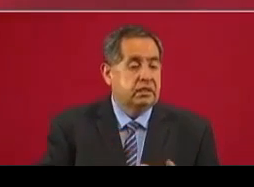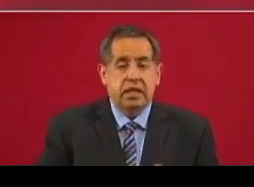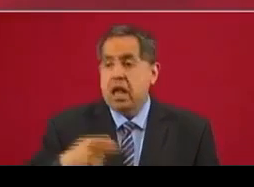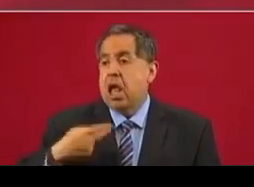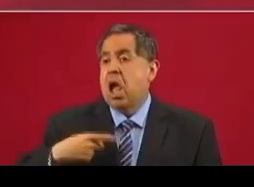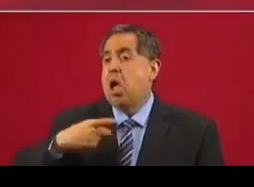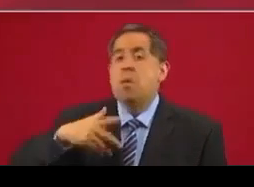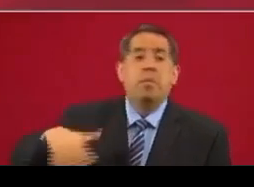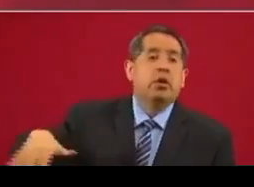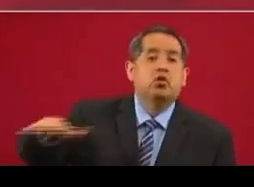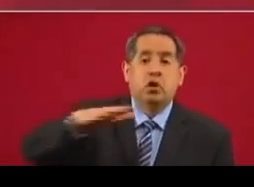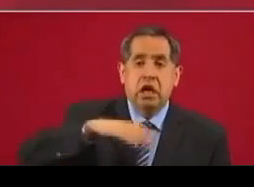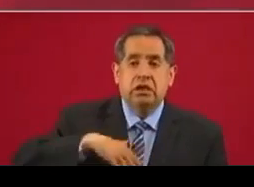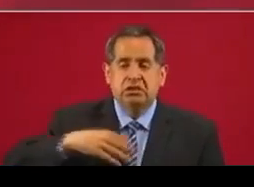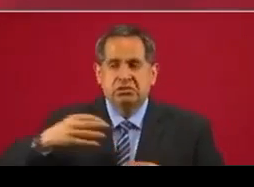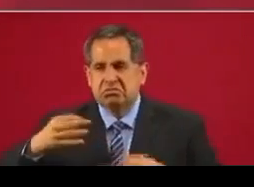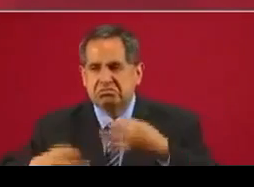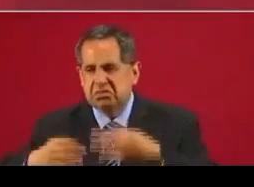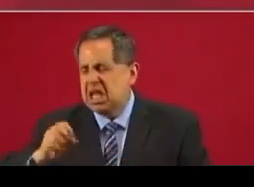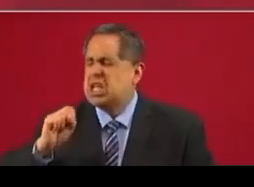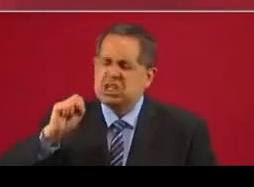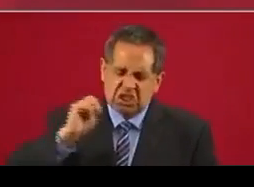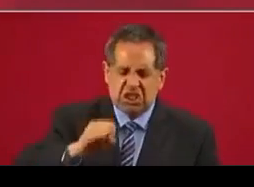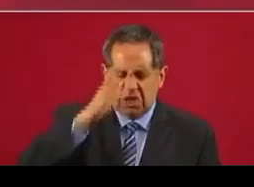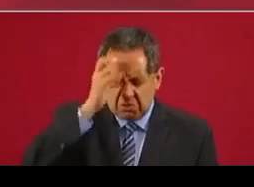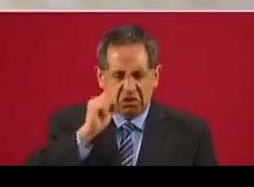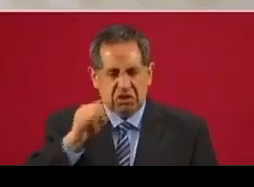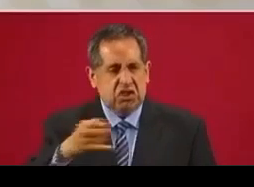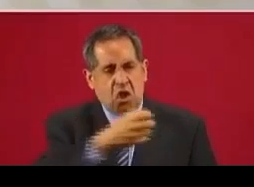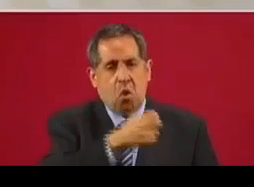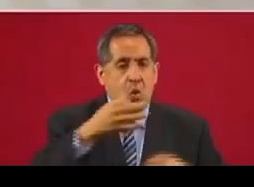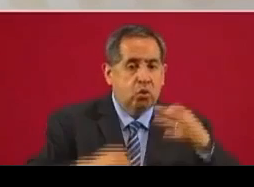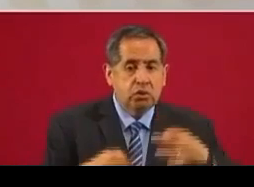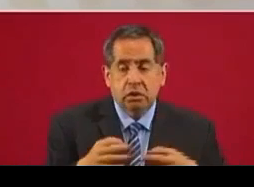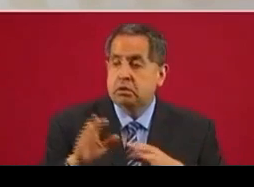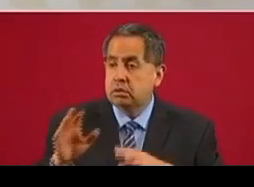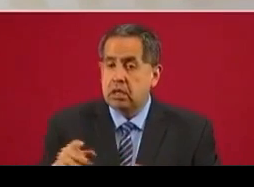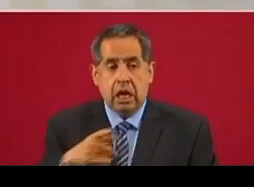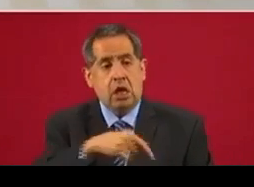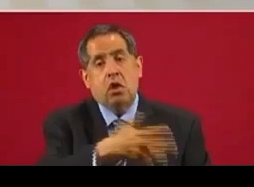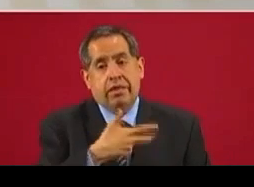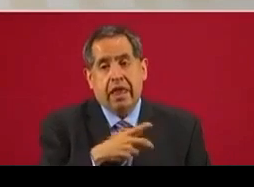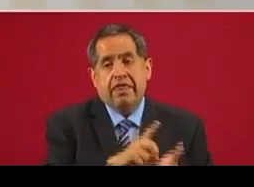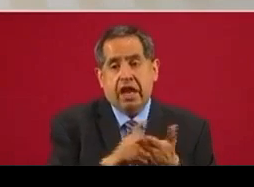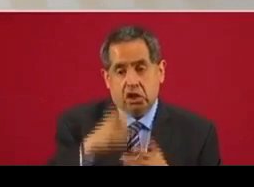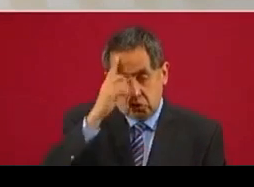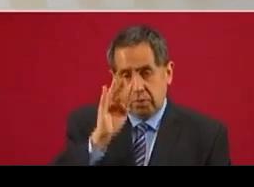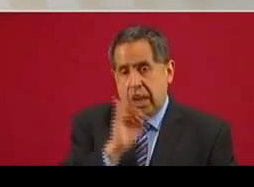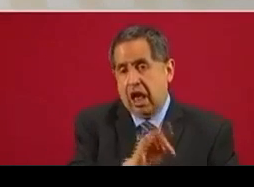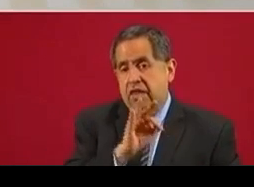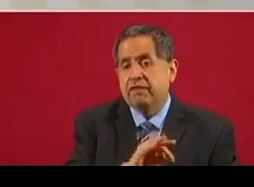gente decida de que se les juzgue ellos tienen el derecho a la defensa